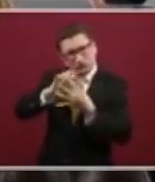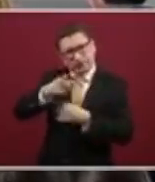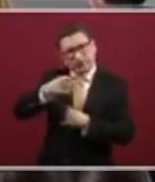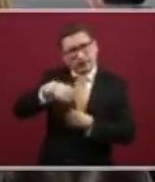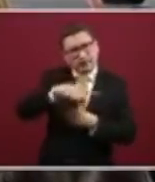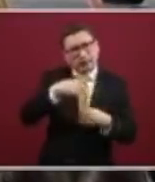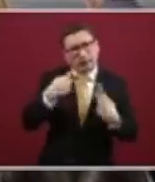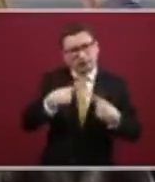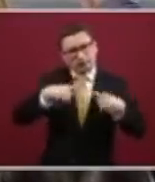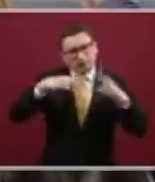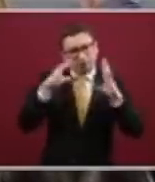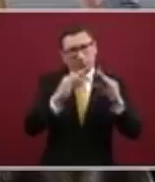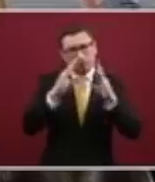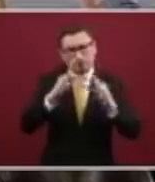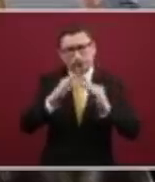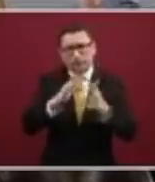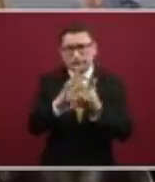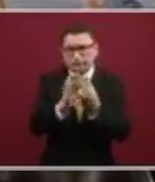prevenir,